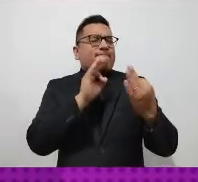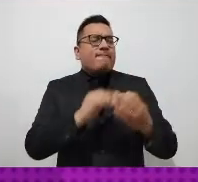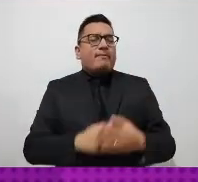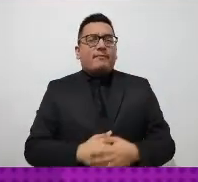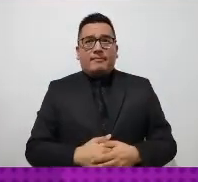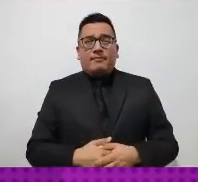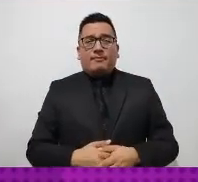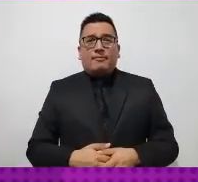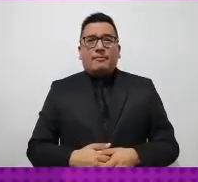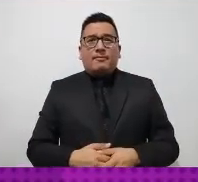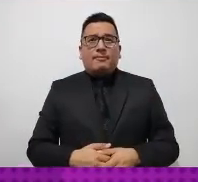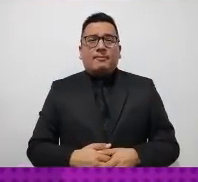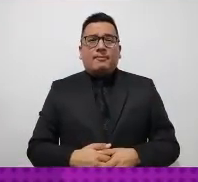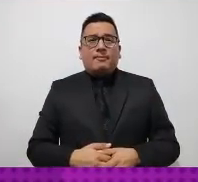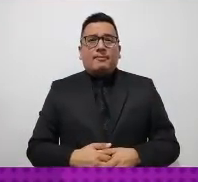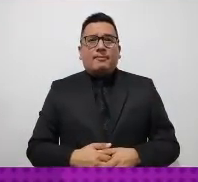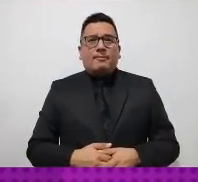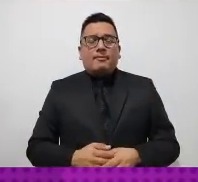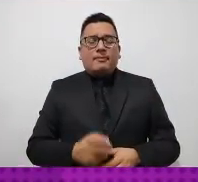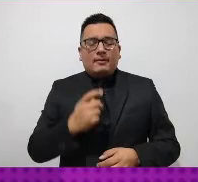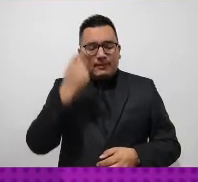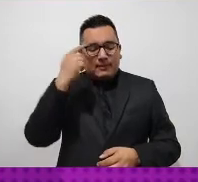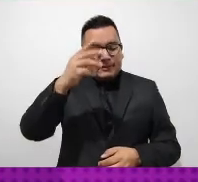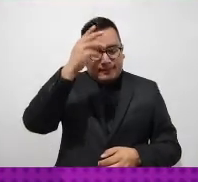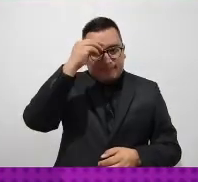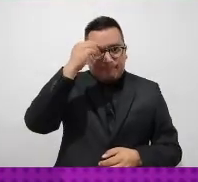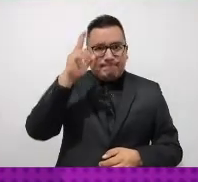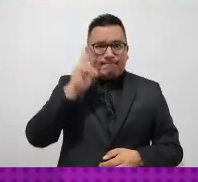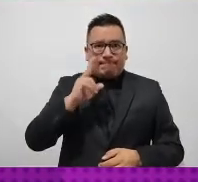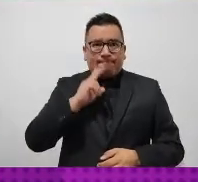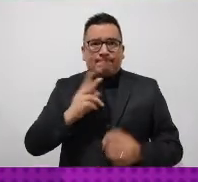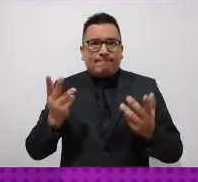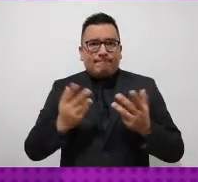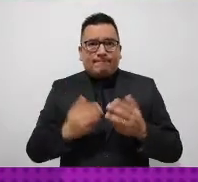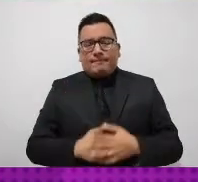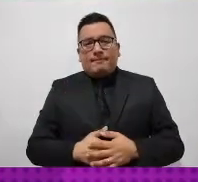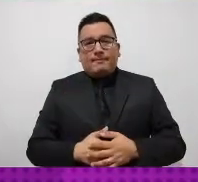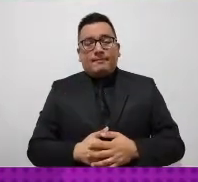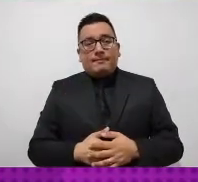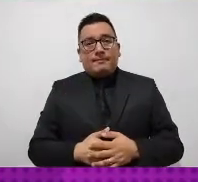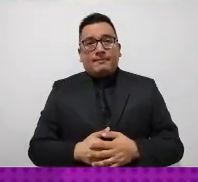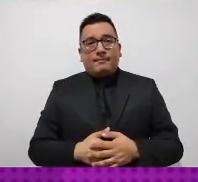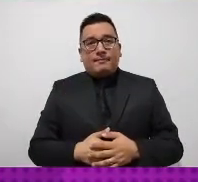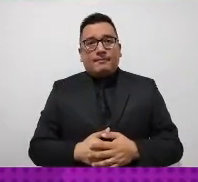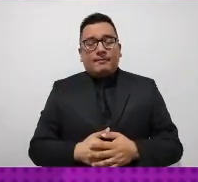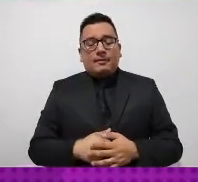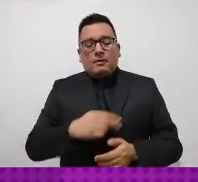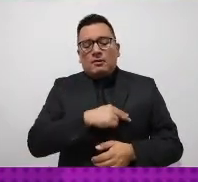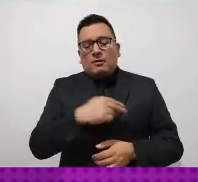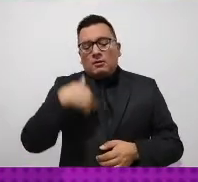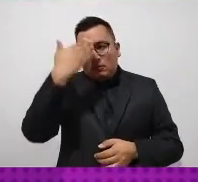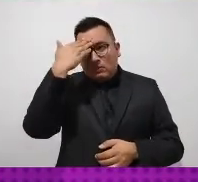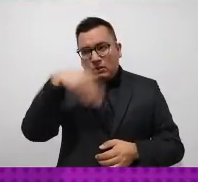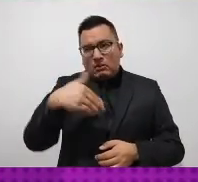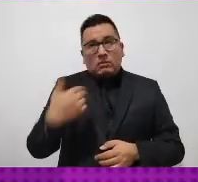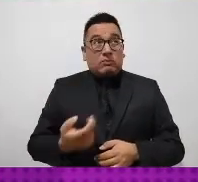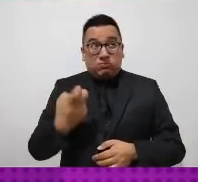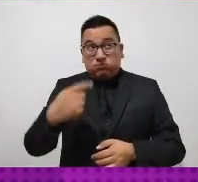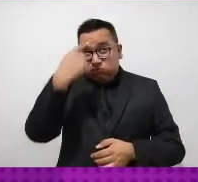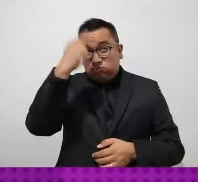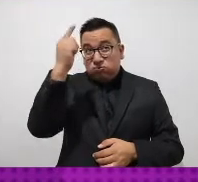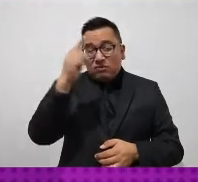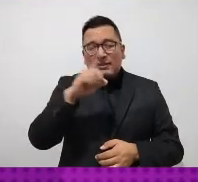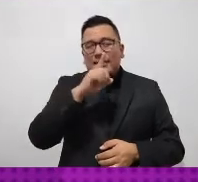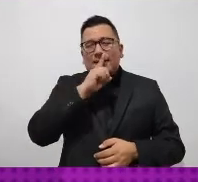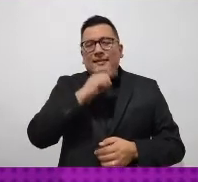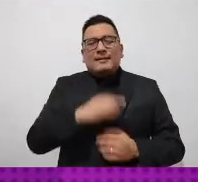político electoral y que sepan qué hacer y cómo reaccionar ante una situación de esta. Lo cual sabemos que sin lugar a dudas no es nada